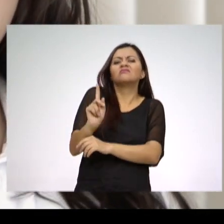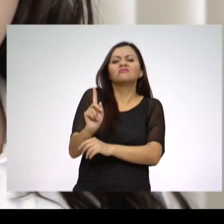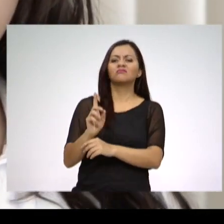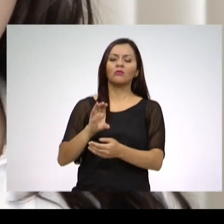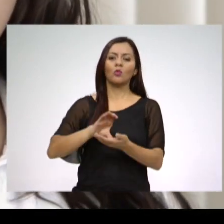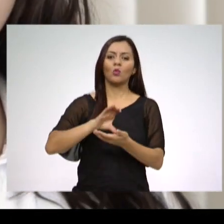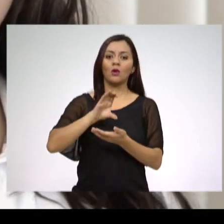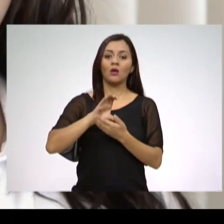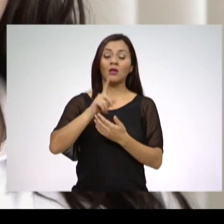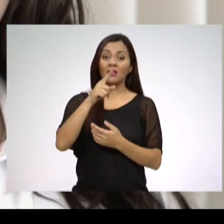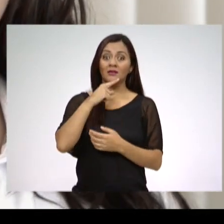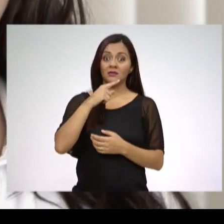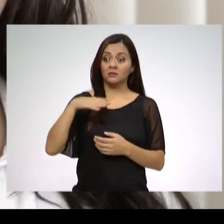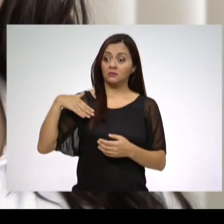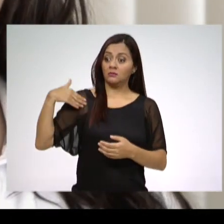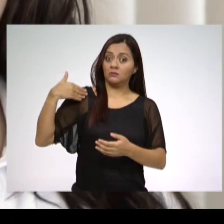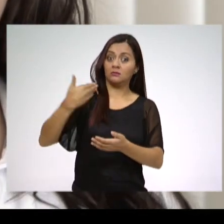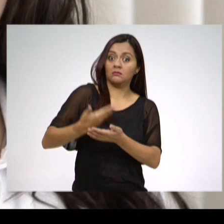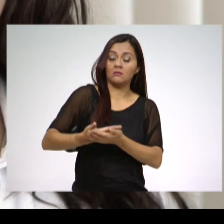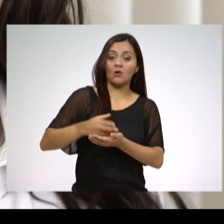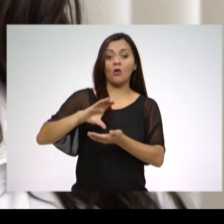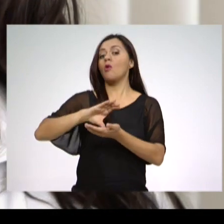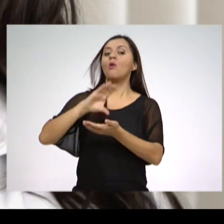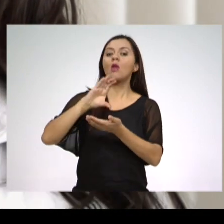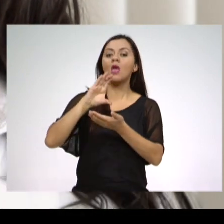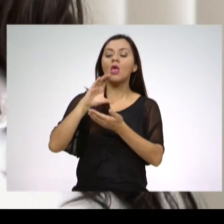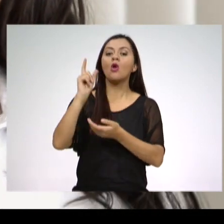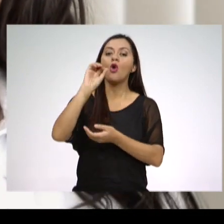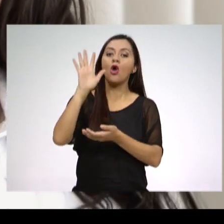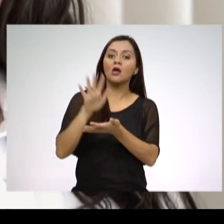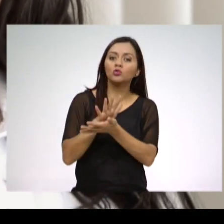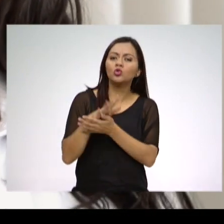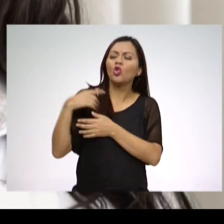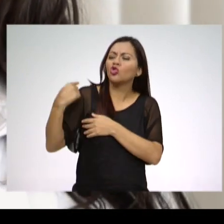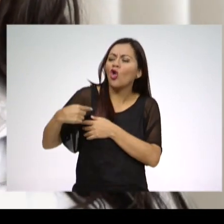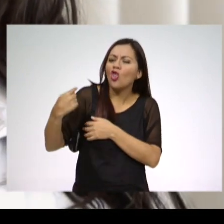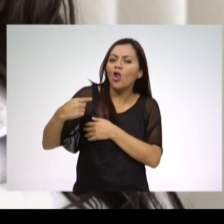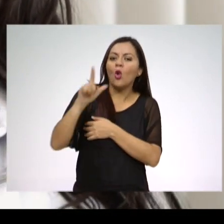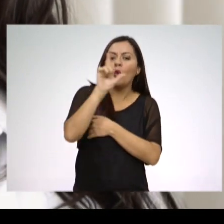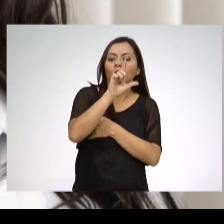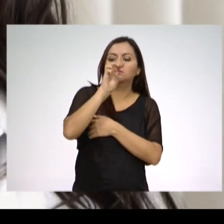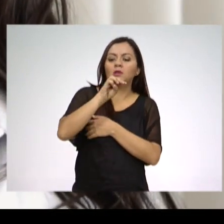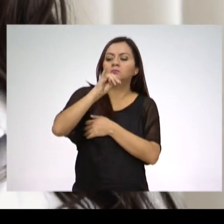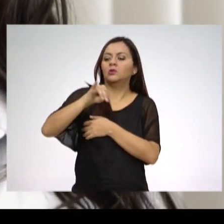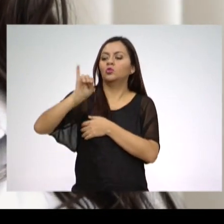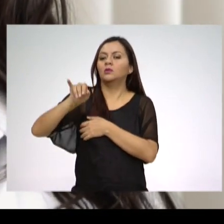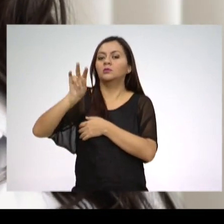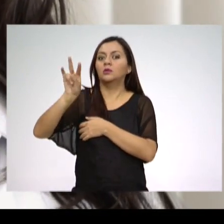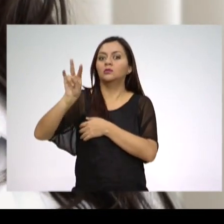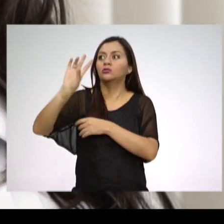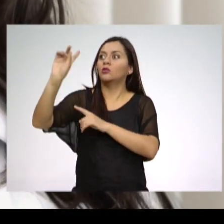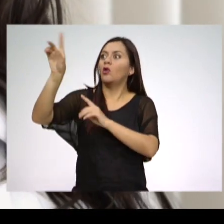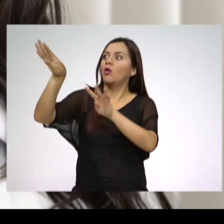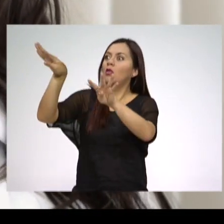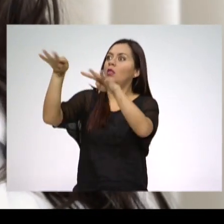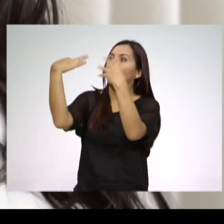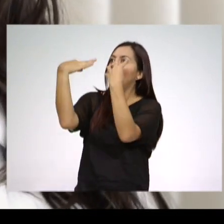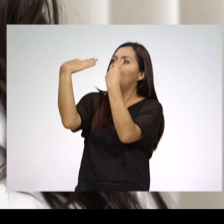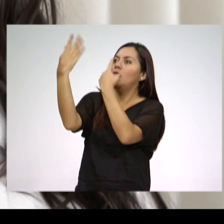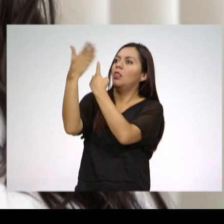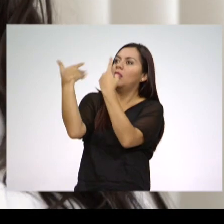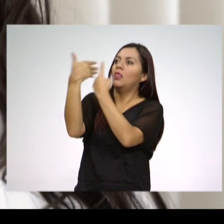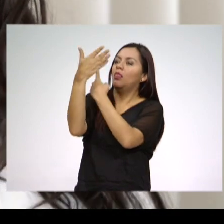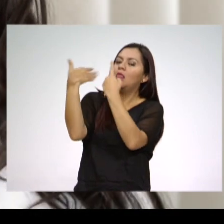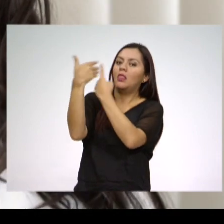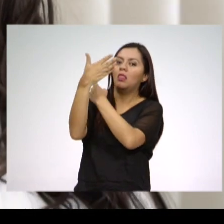que tienes que ir todos los días, como es el colegio, por ejemplo, llegar a ese lugar y sentir que todos se burlan de ti, te dicen